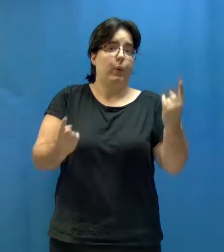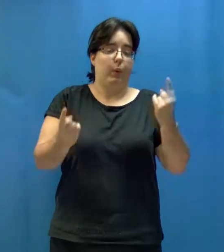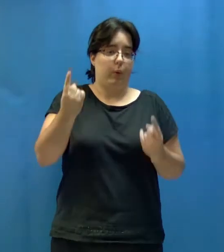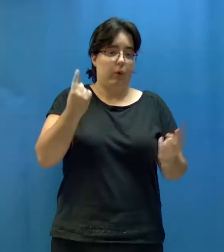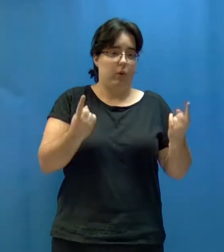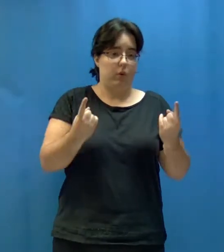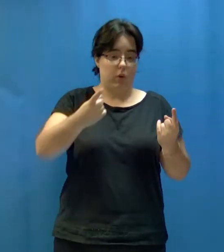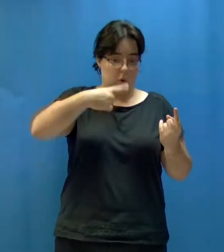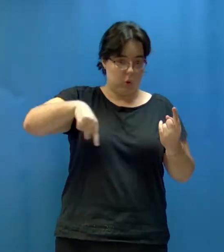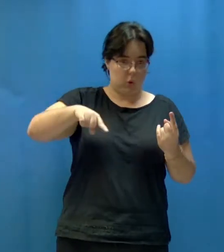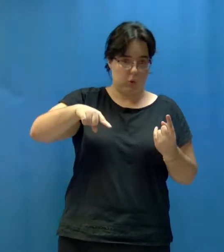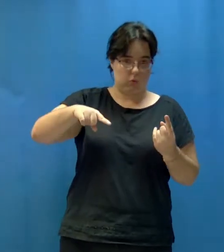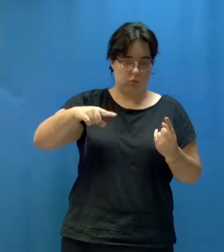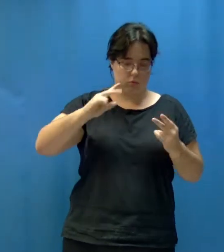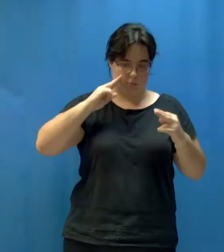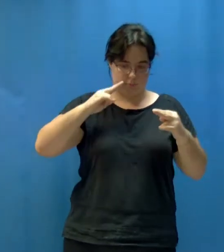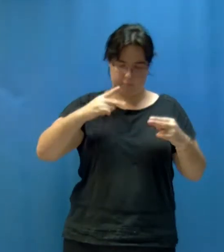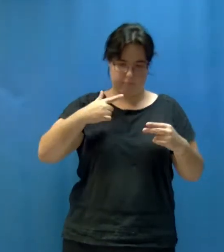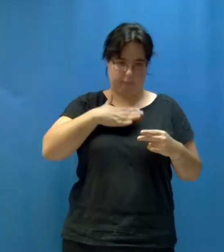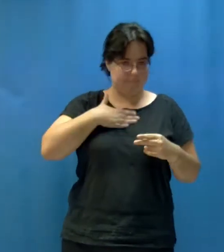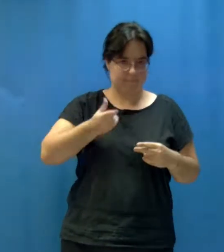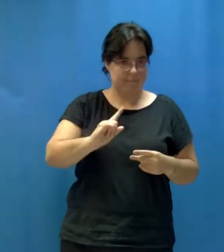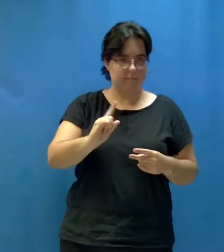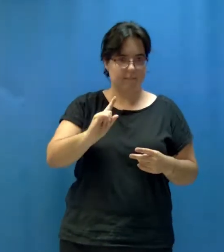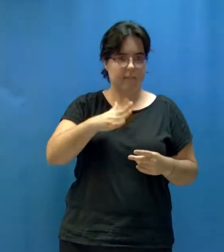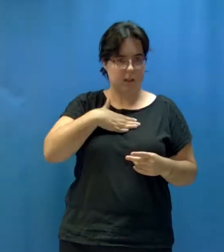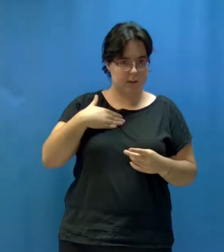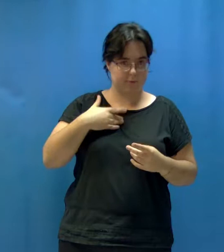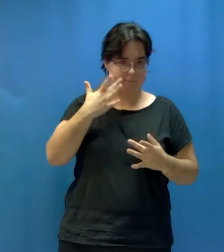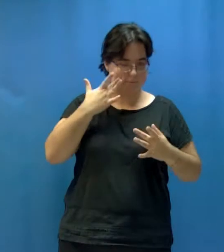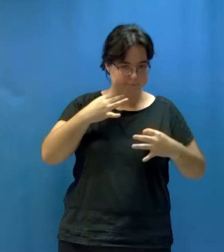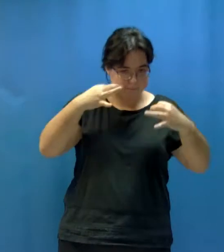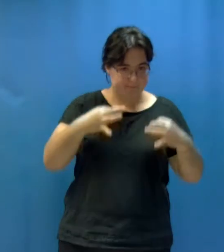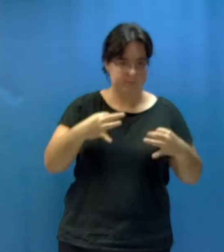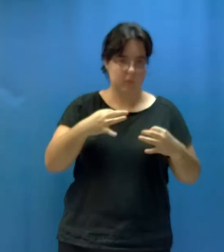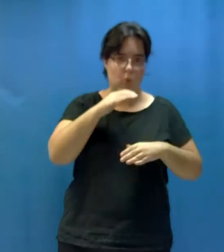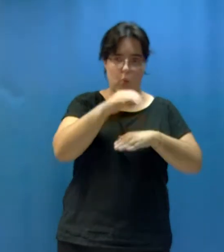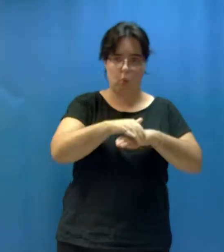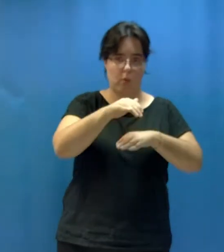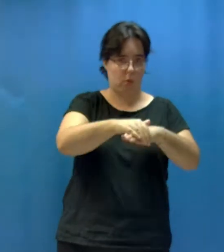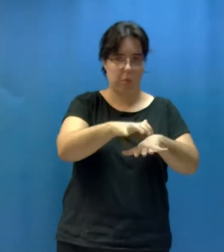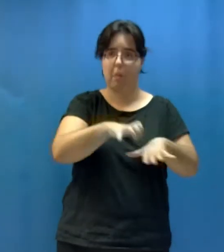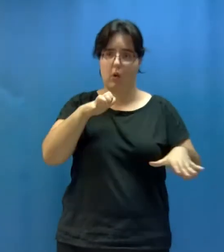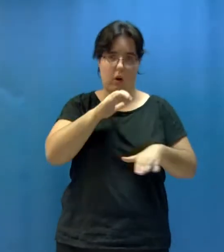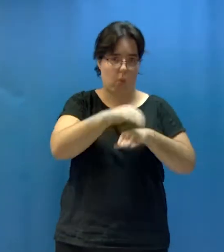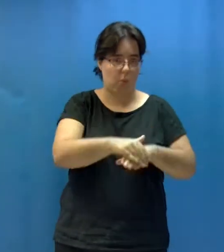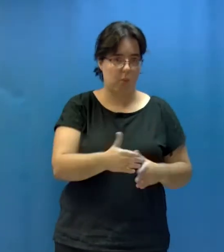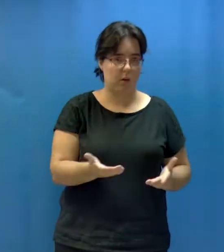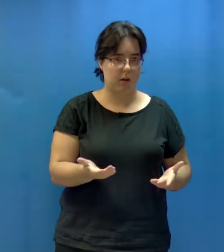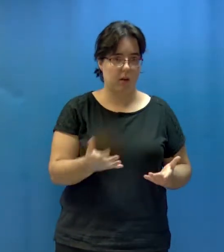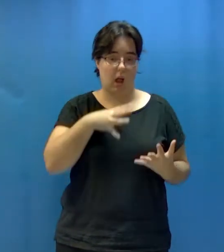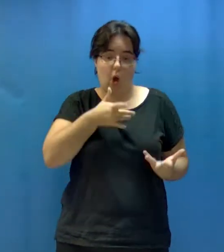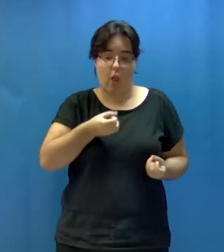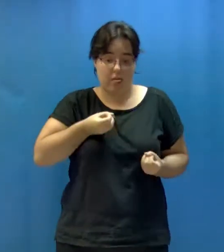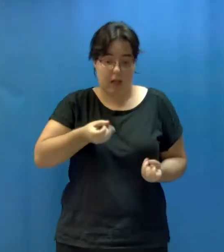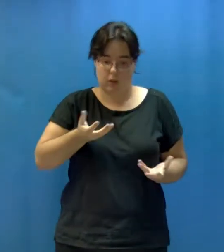nos autoimpusimos nosotros como Gobierno, la estamos cumpliendo en la inmensa mayoría de los casos. Ahora no tengo los datos, pero